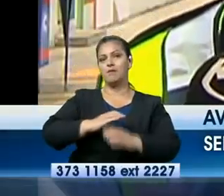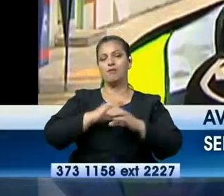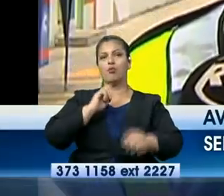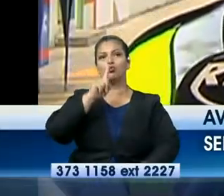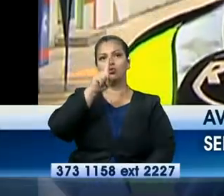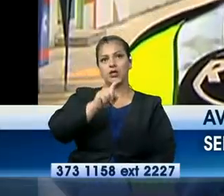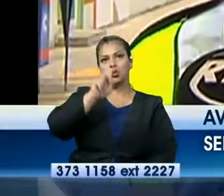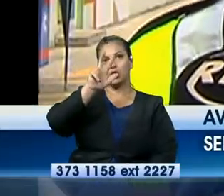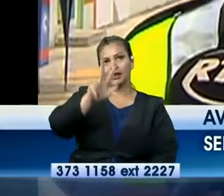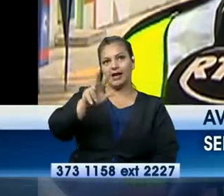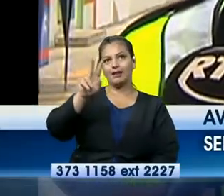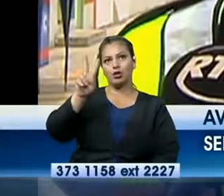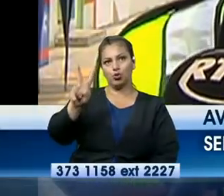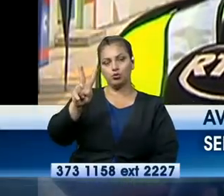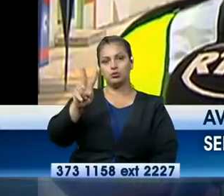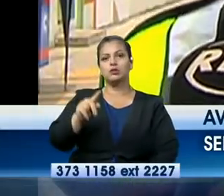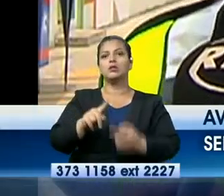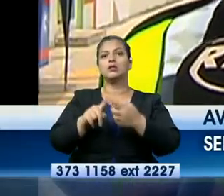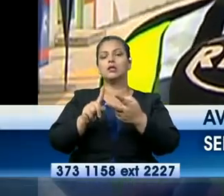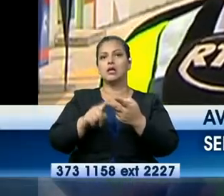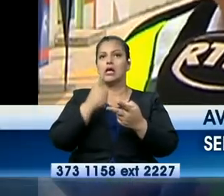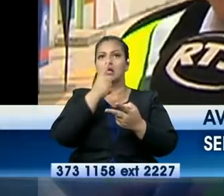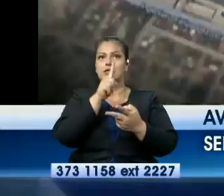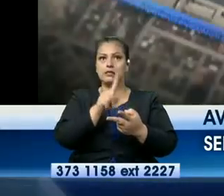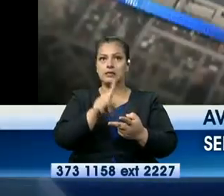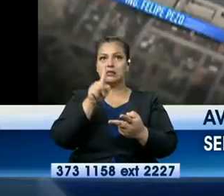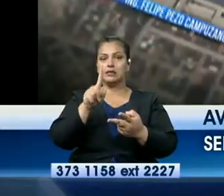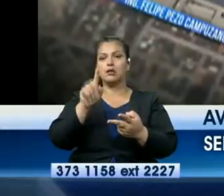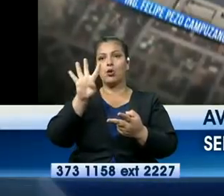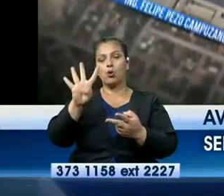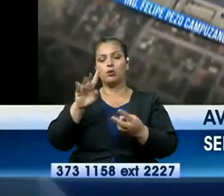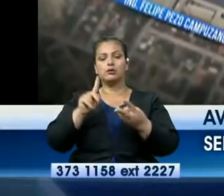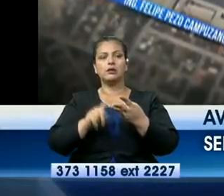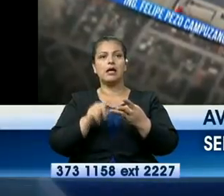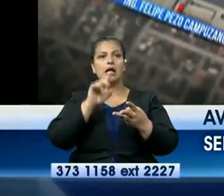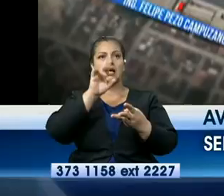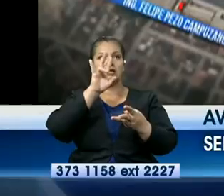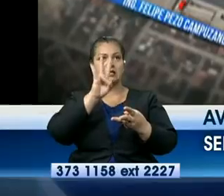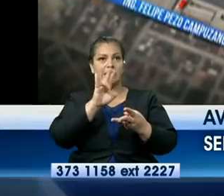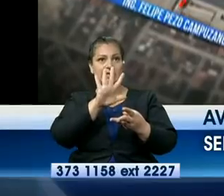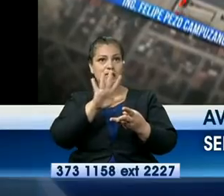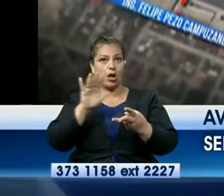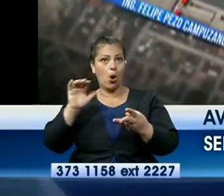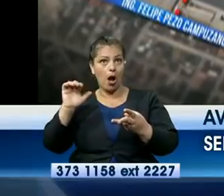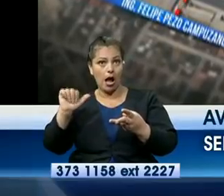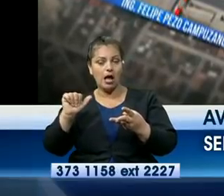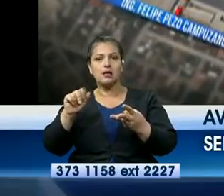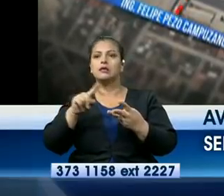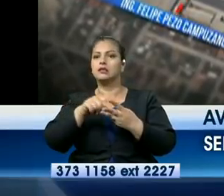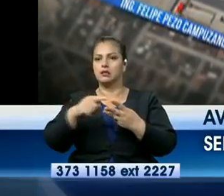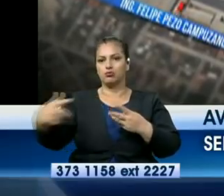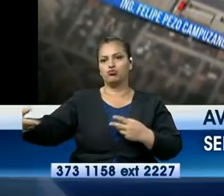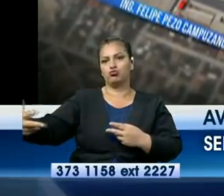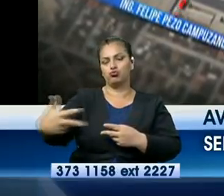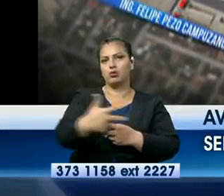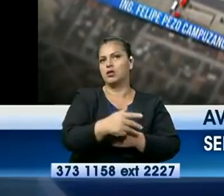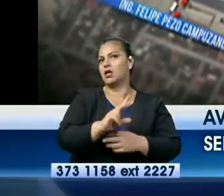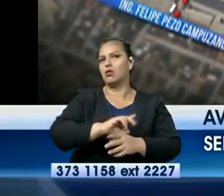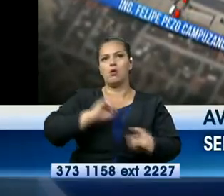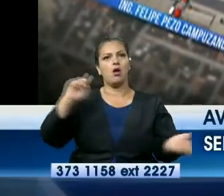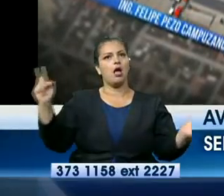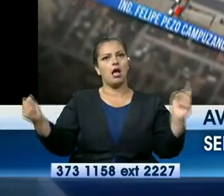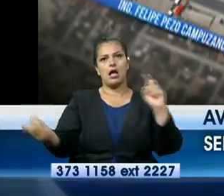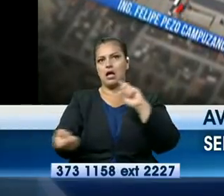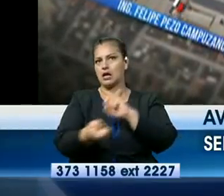las y toca todos y las stevie 5 a que la vamos a reubicar una vez que se cambie el sentido de la vida o salud inicial van a